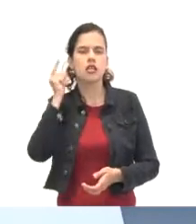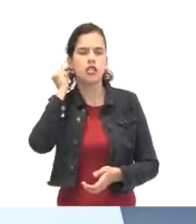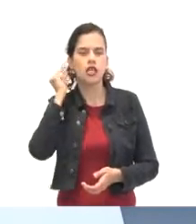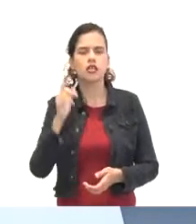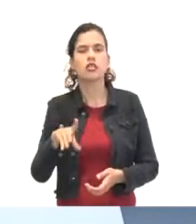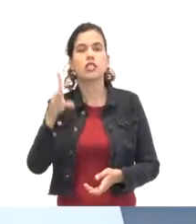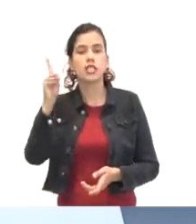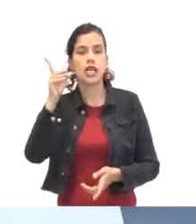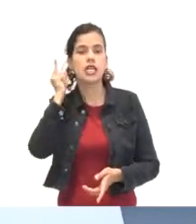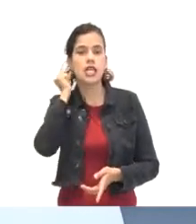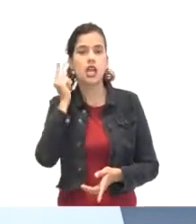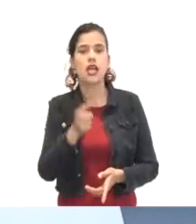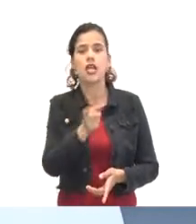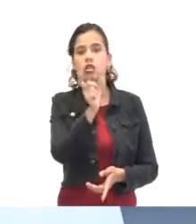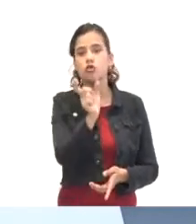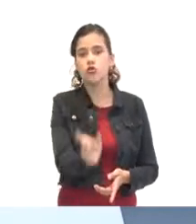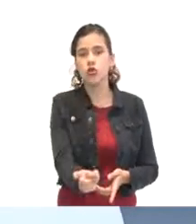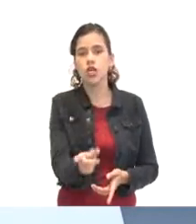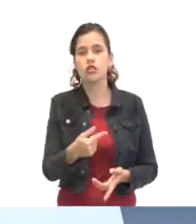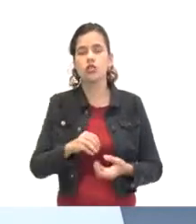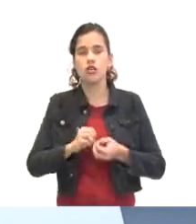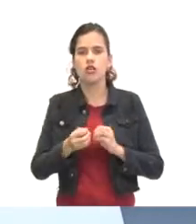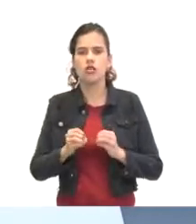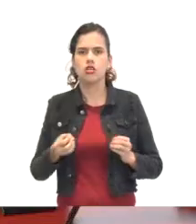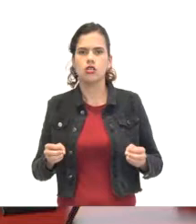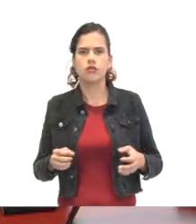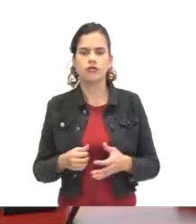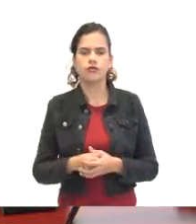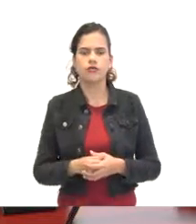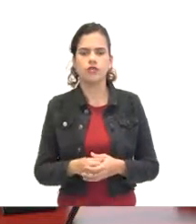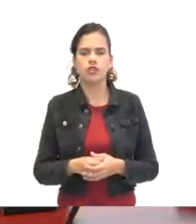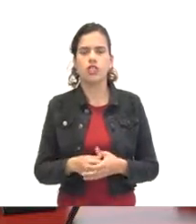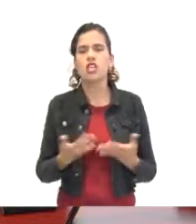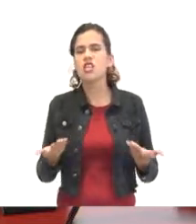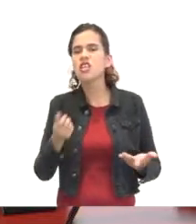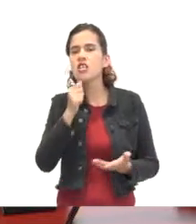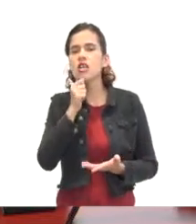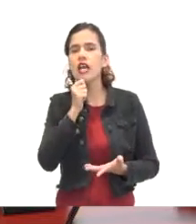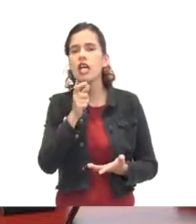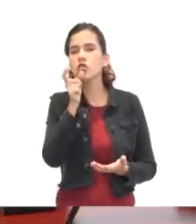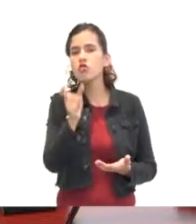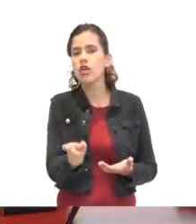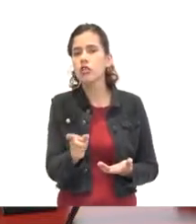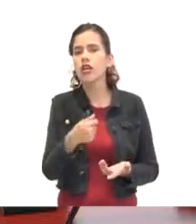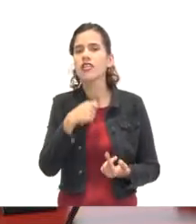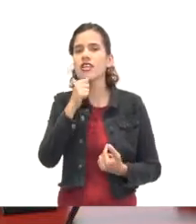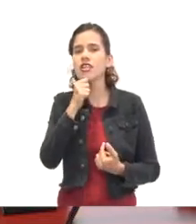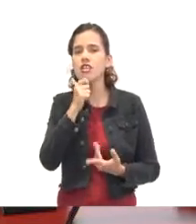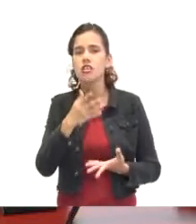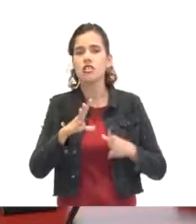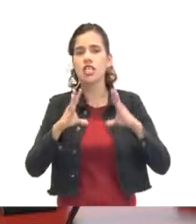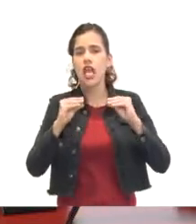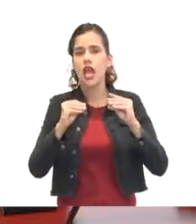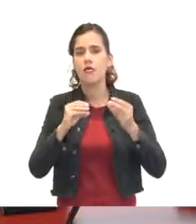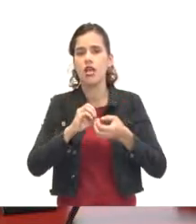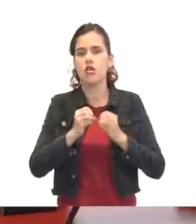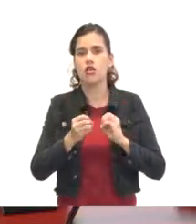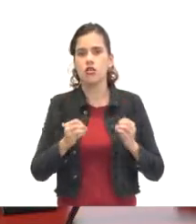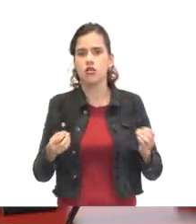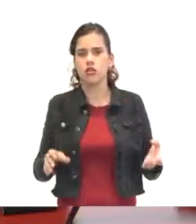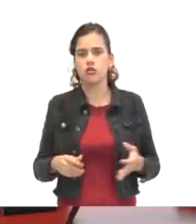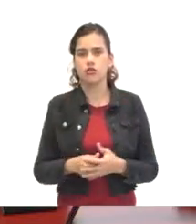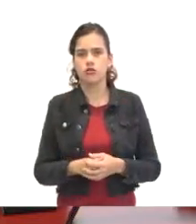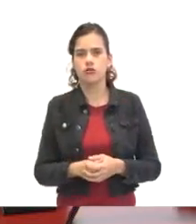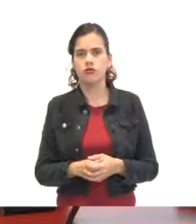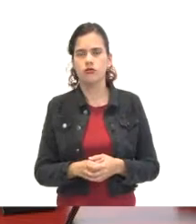Daniela es el sujeto de la oración. ¿Y quién es el sujeto? De quien se habla en la oración. El sujeto es de quien